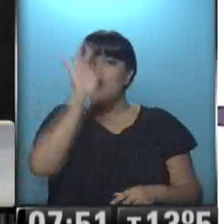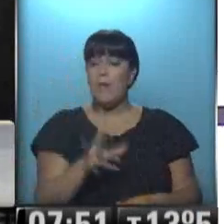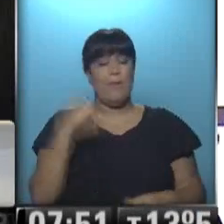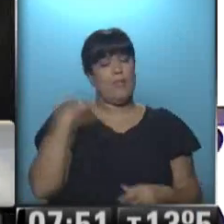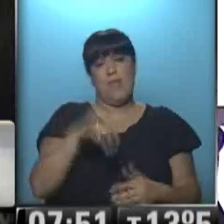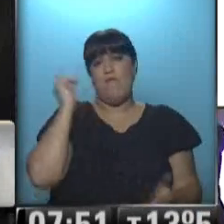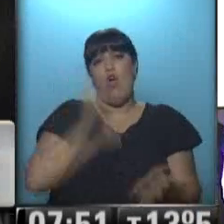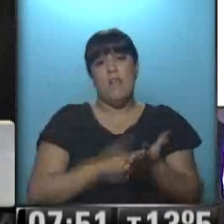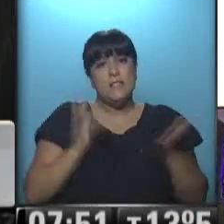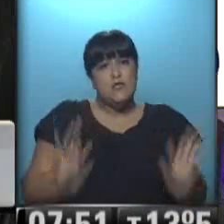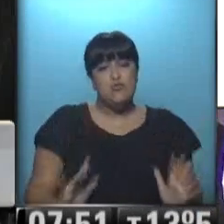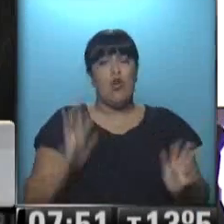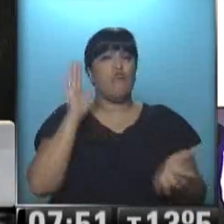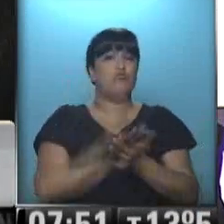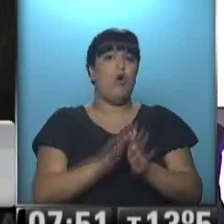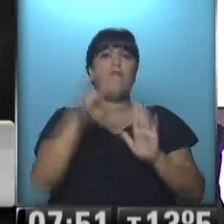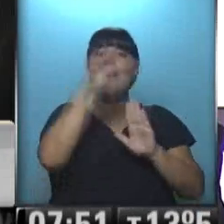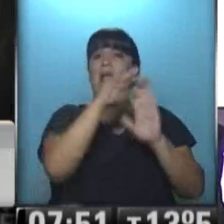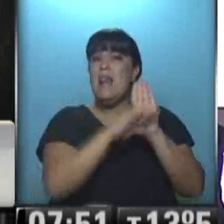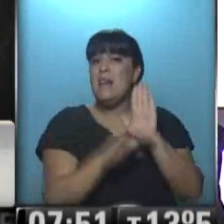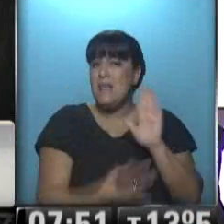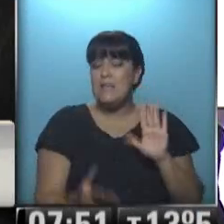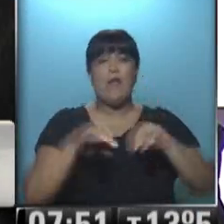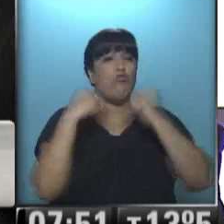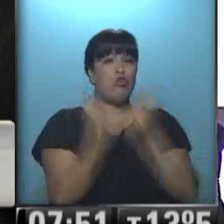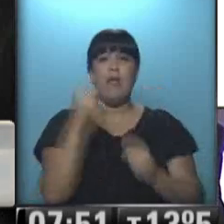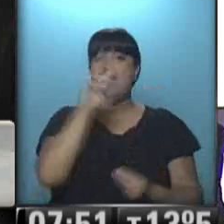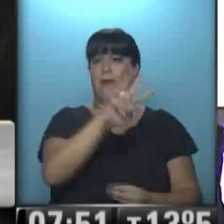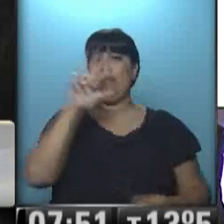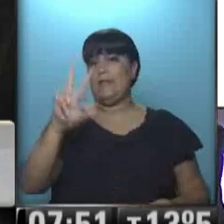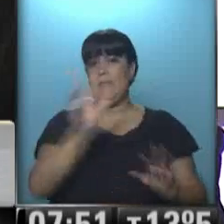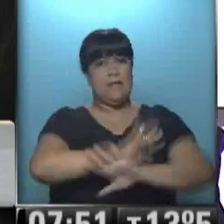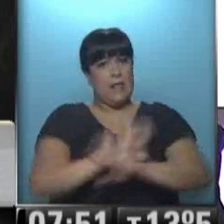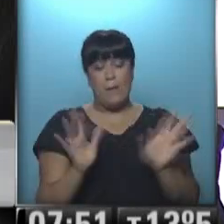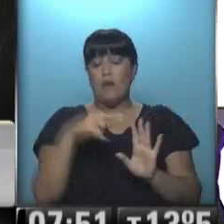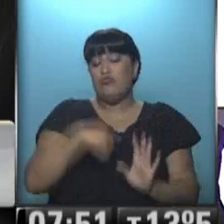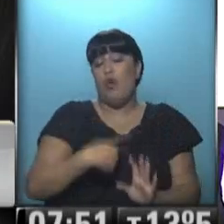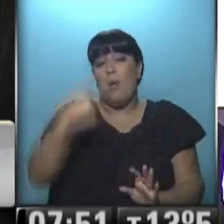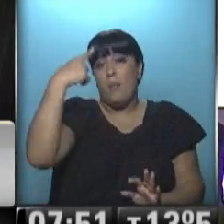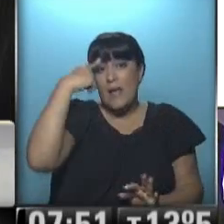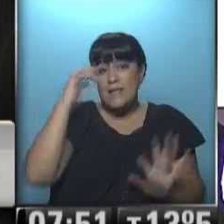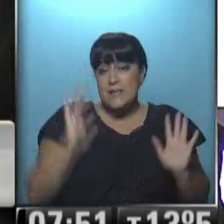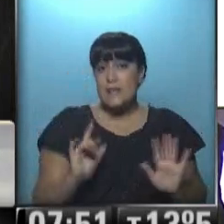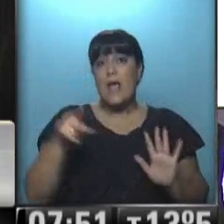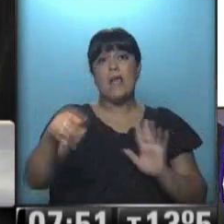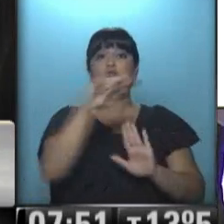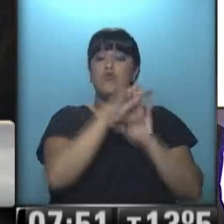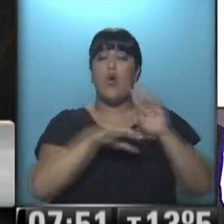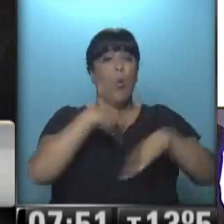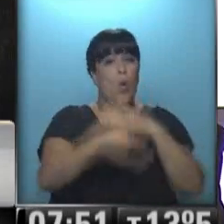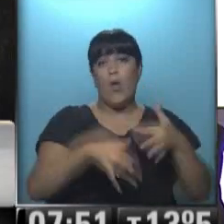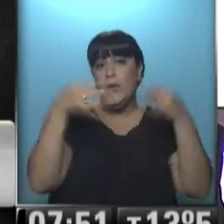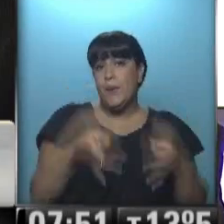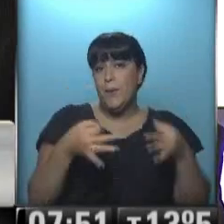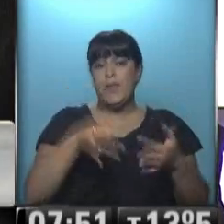una decisión con respecto a una lista de 23 jugadores para un mundial y consideré que eran los jugadores apropiados